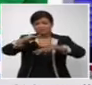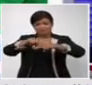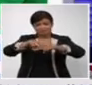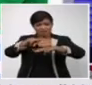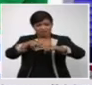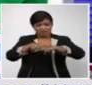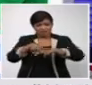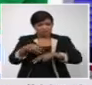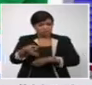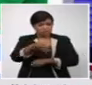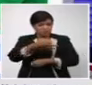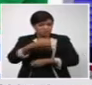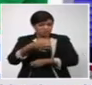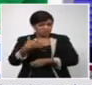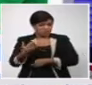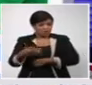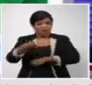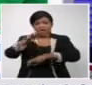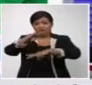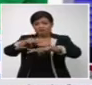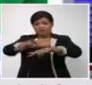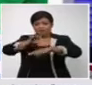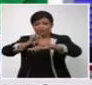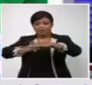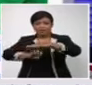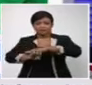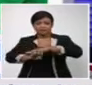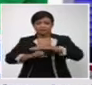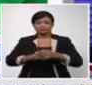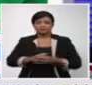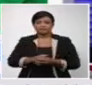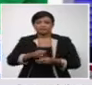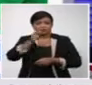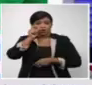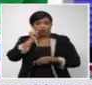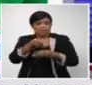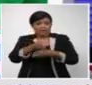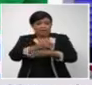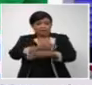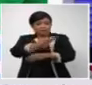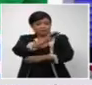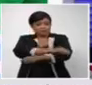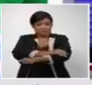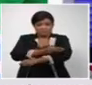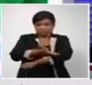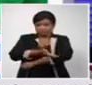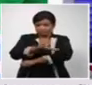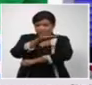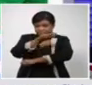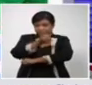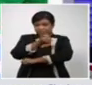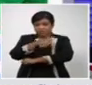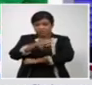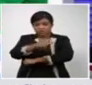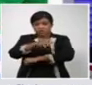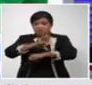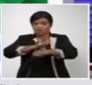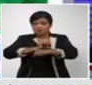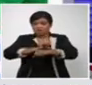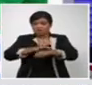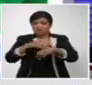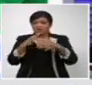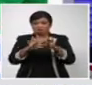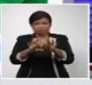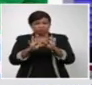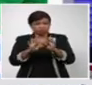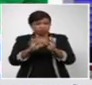del municipio Habana del Este, con antecedentes de hipertensión arterial y una enfermedad que es crónica, pero